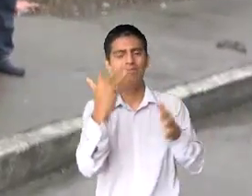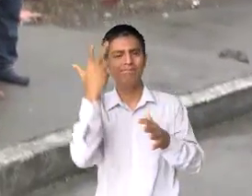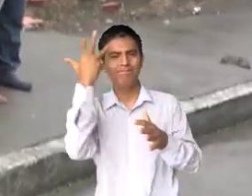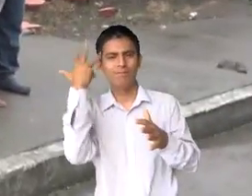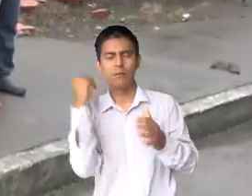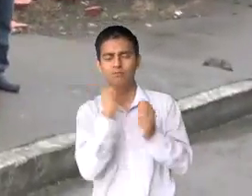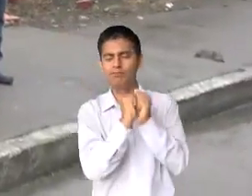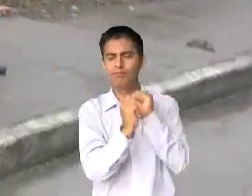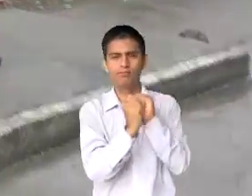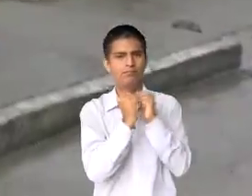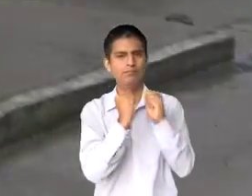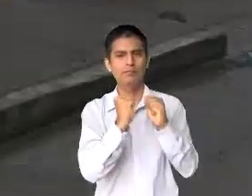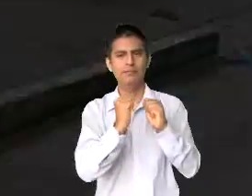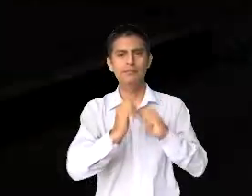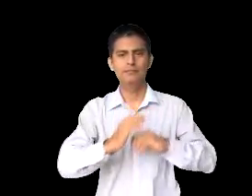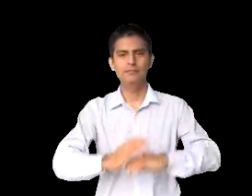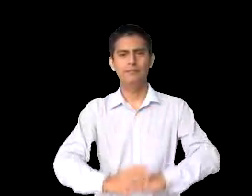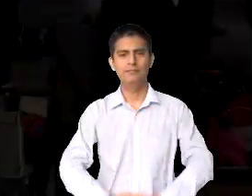latente.